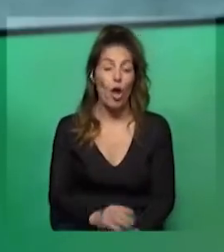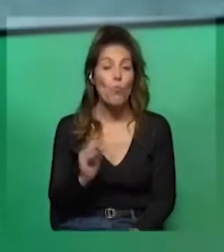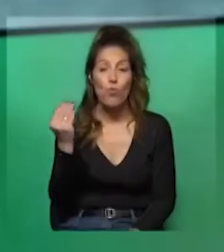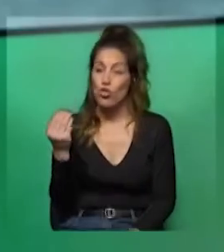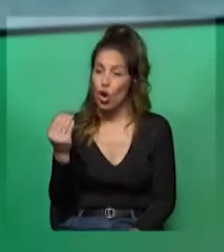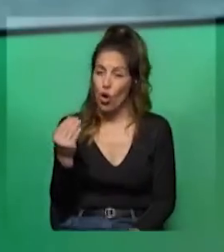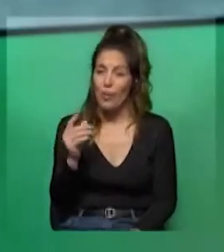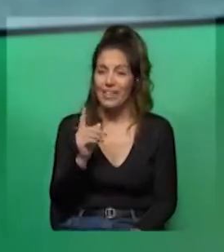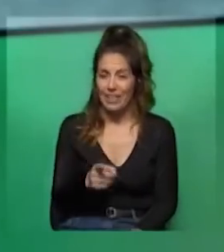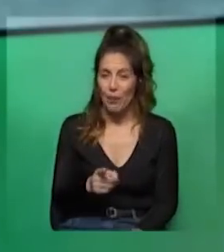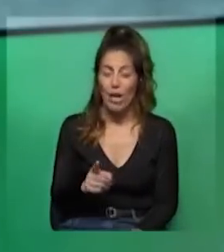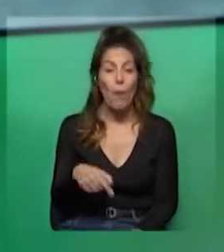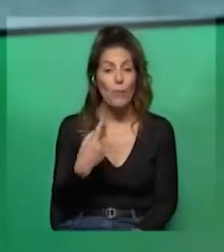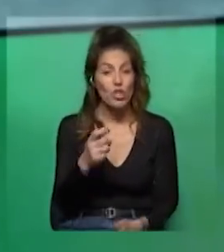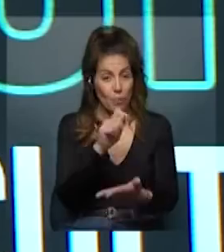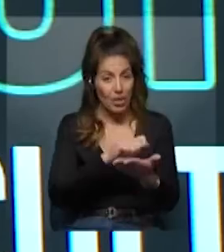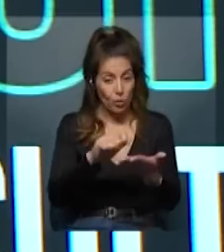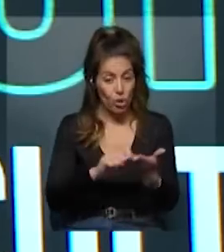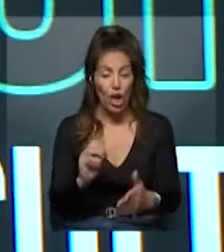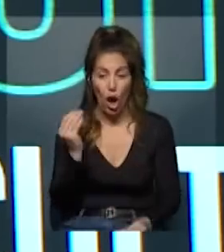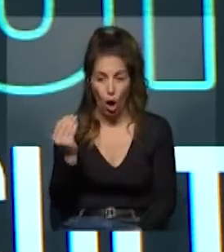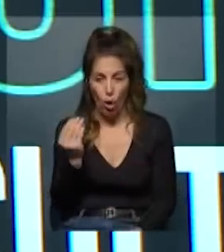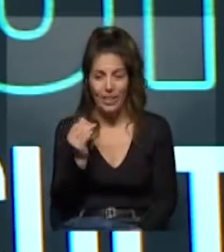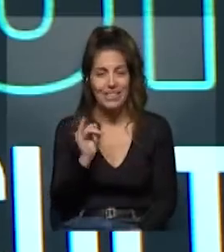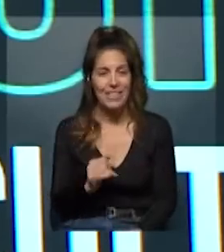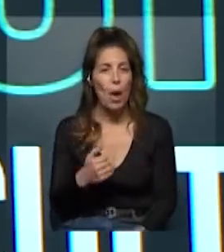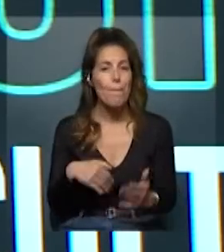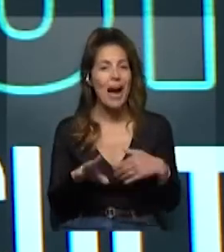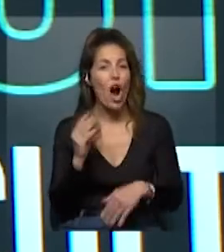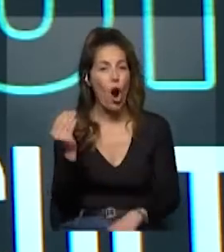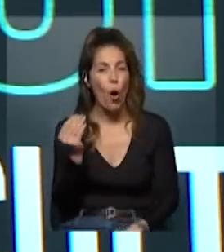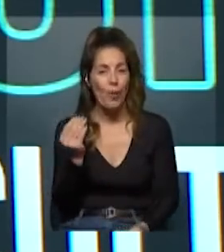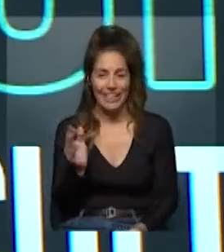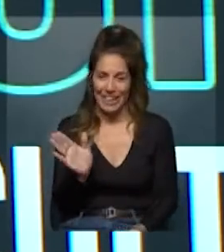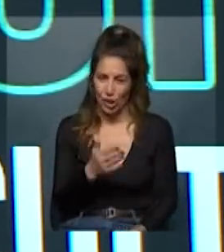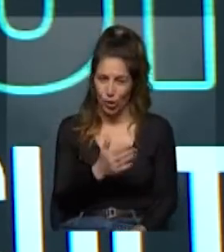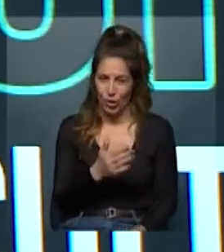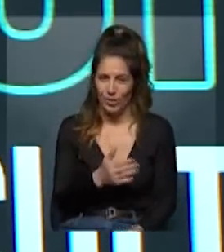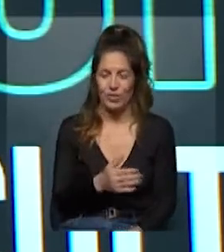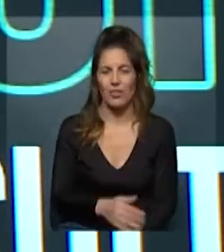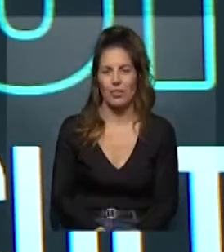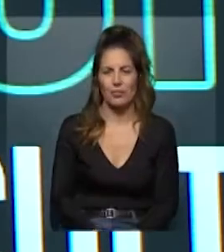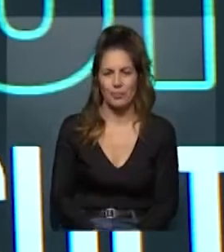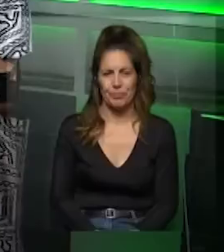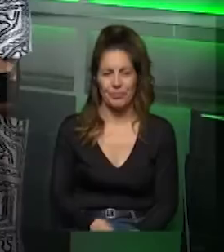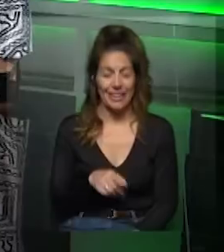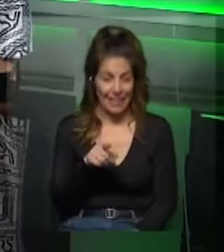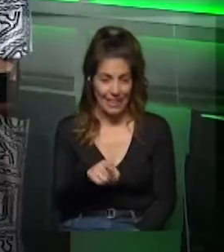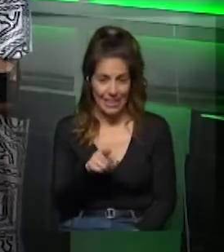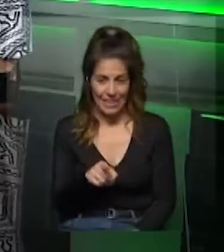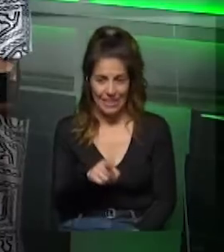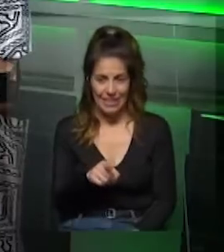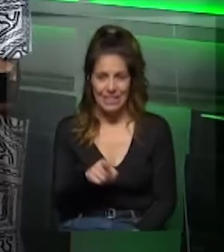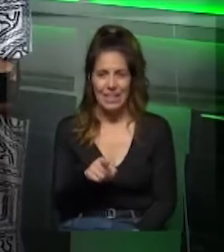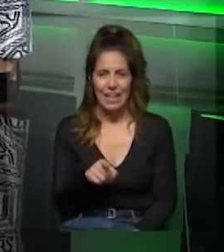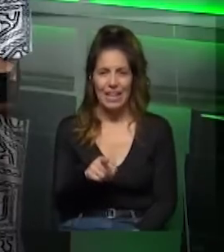vale porque también nuestra próxima autora es joven nuestra próxima autora es la más joven de todos y todas eh ella es Tamara